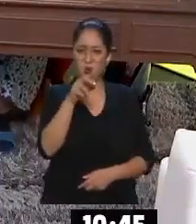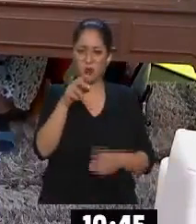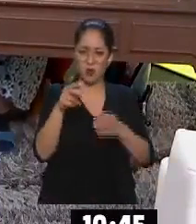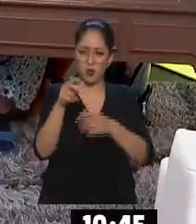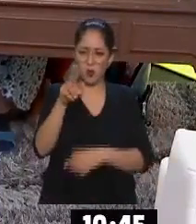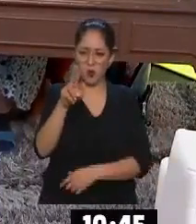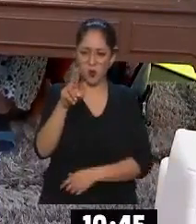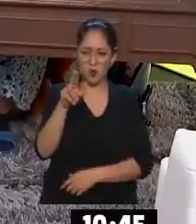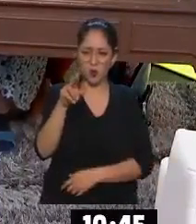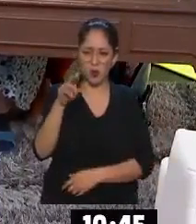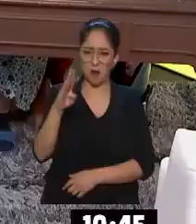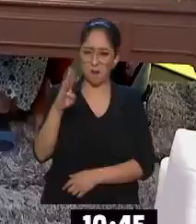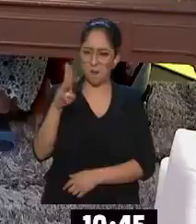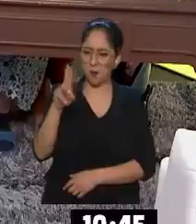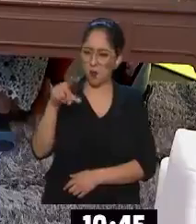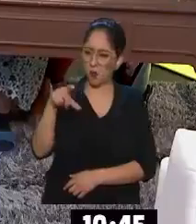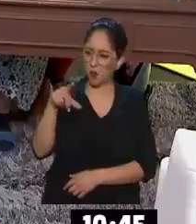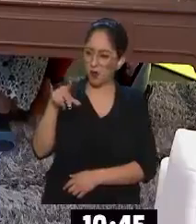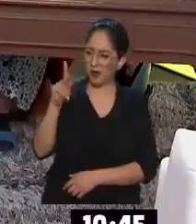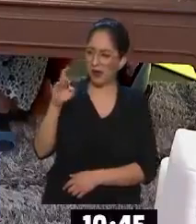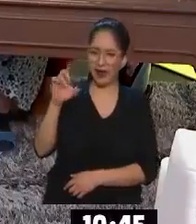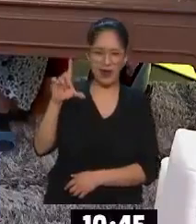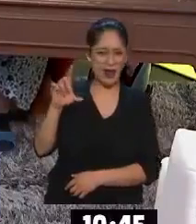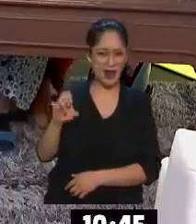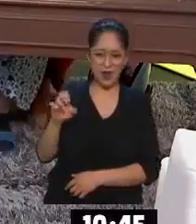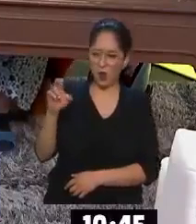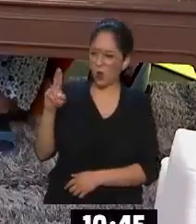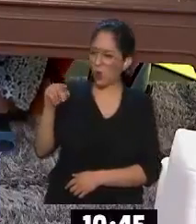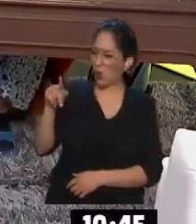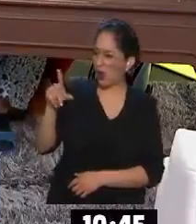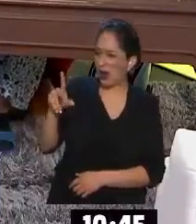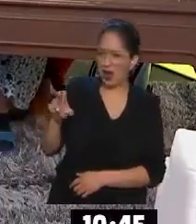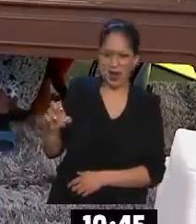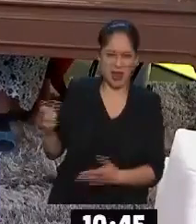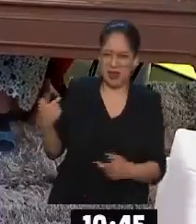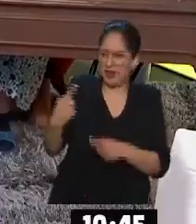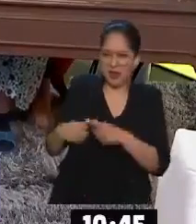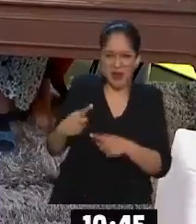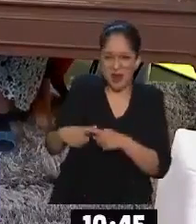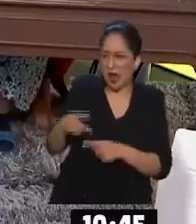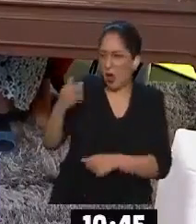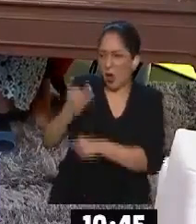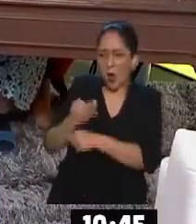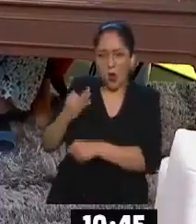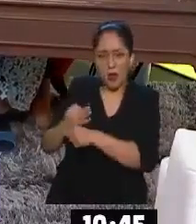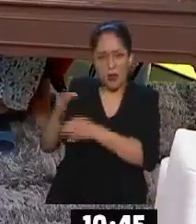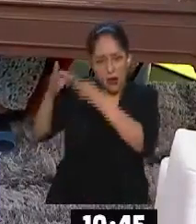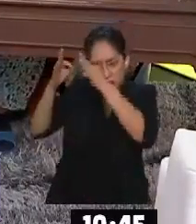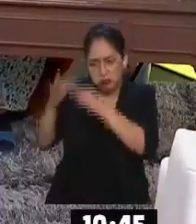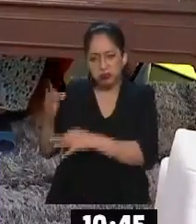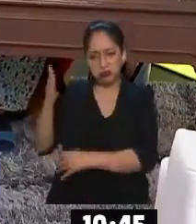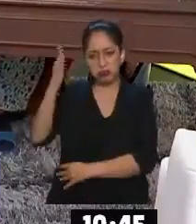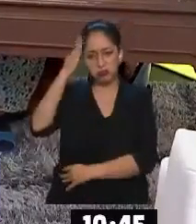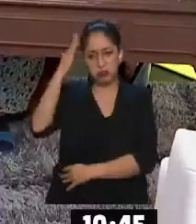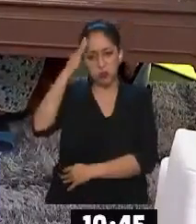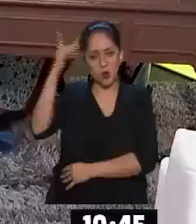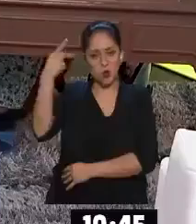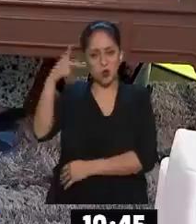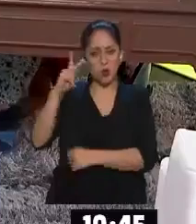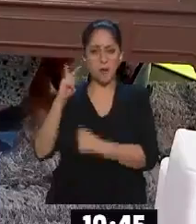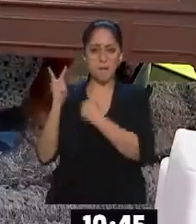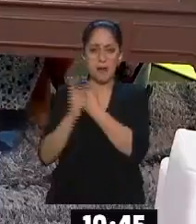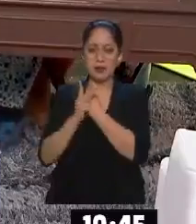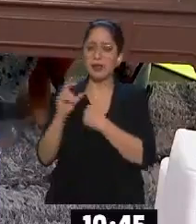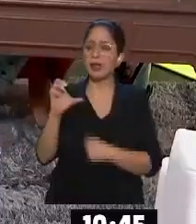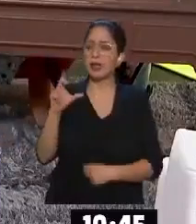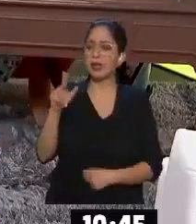tú? Al bukele. Bukele se llama. Ah, ese cuate. Que ya puso la criptomoneda como la machichona en su país. Y ya dijo